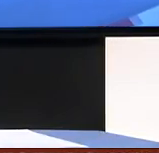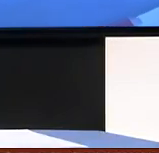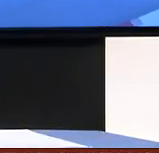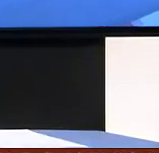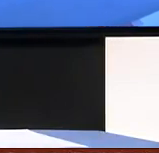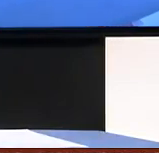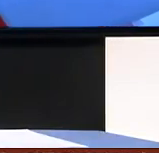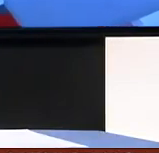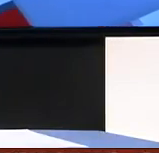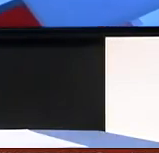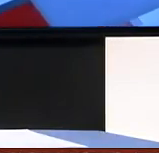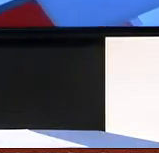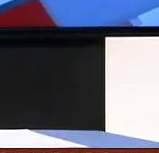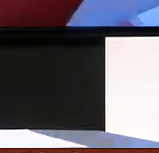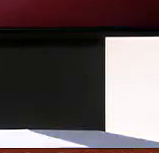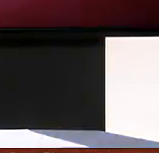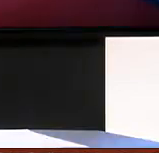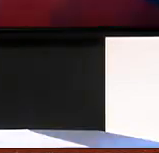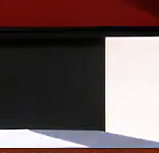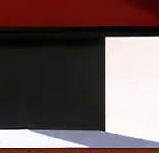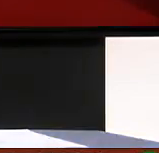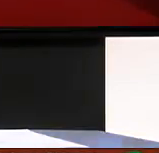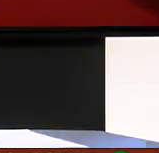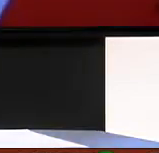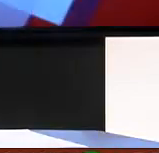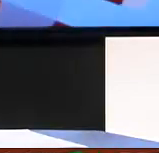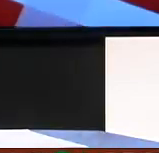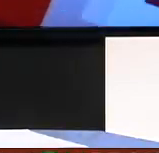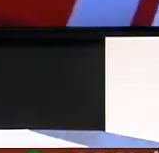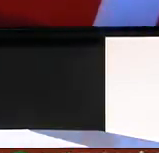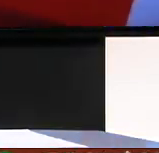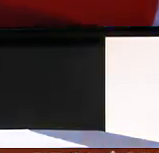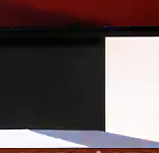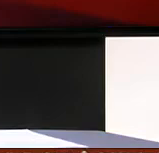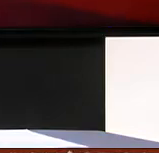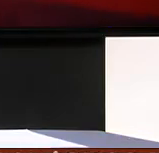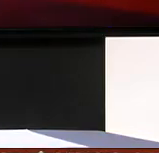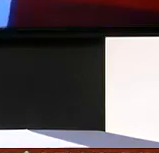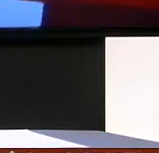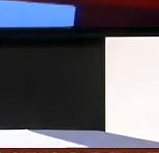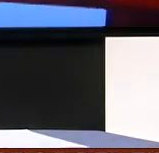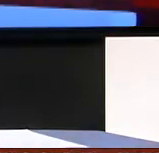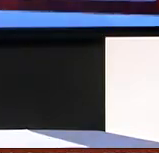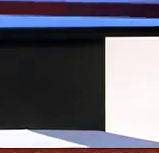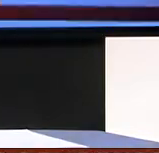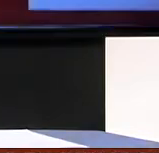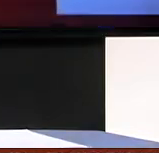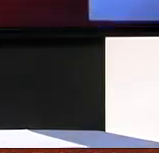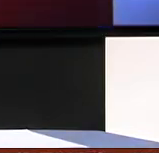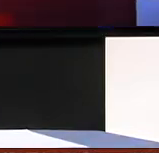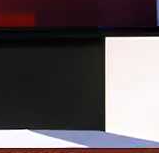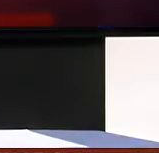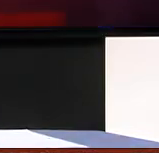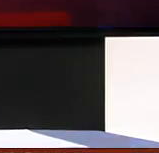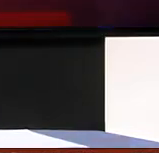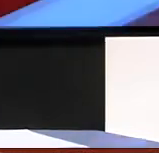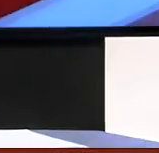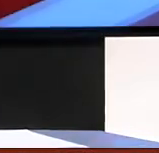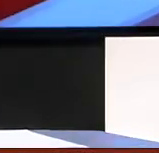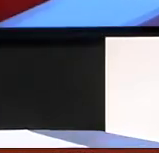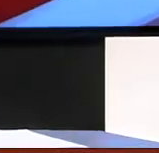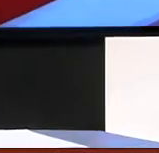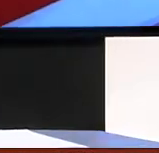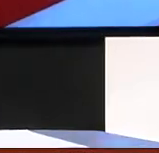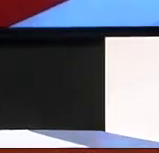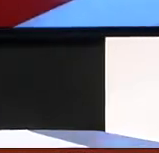conocer que en estos momentos ha sido evacuado el Parlamento ubicado en Ankara, la capital de Turquía, por una inminente, supuestamente